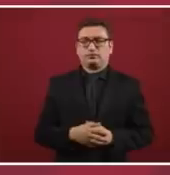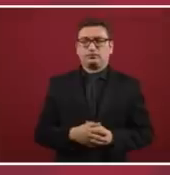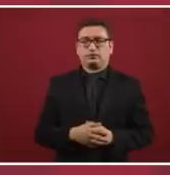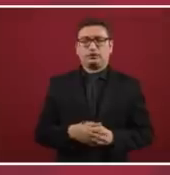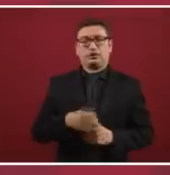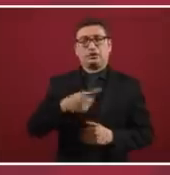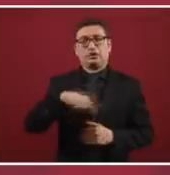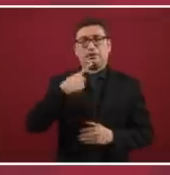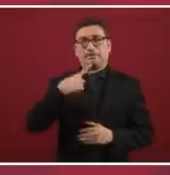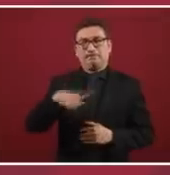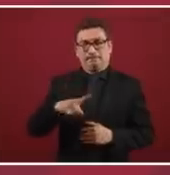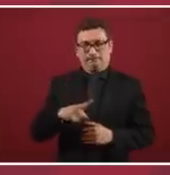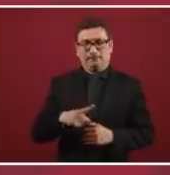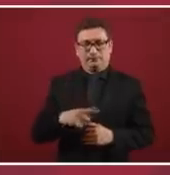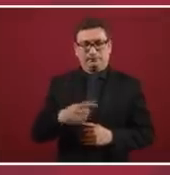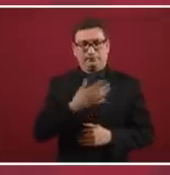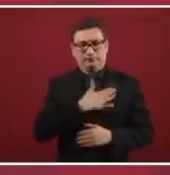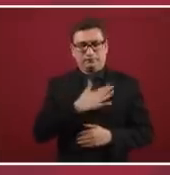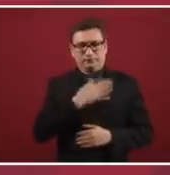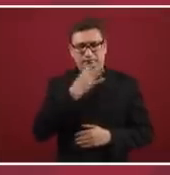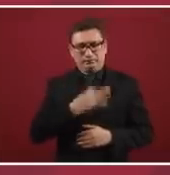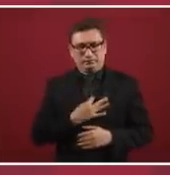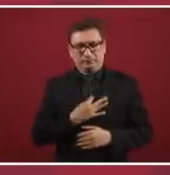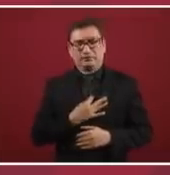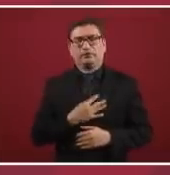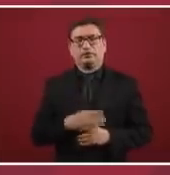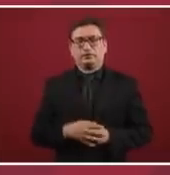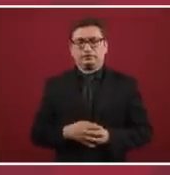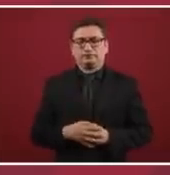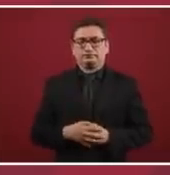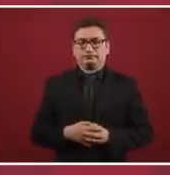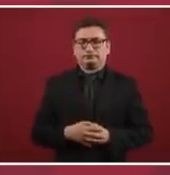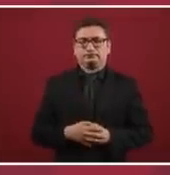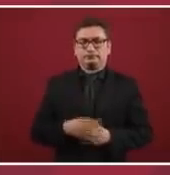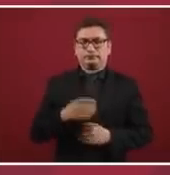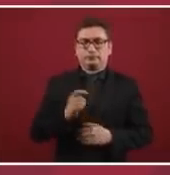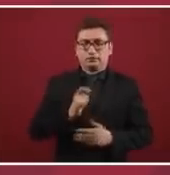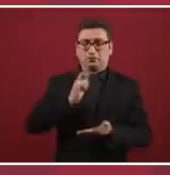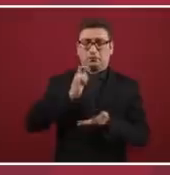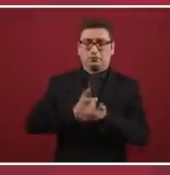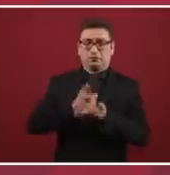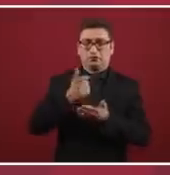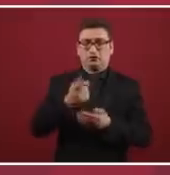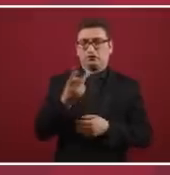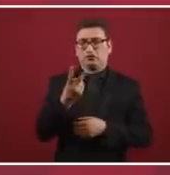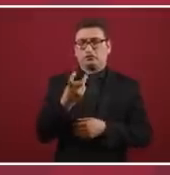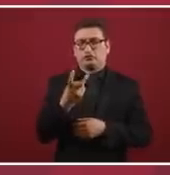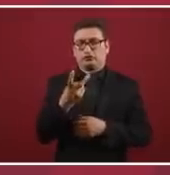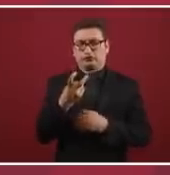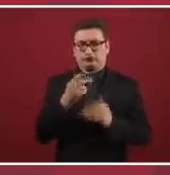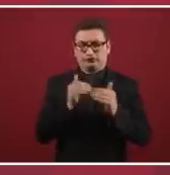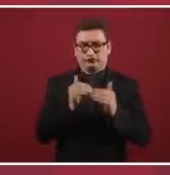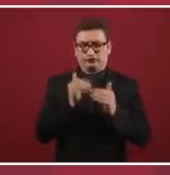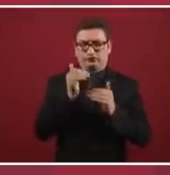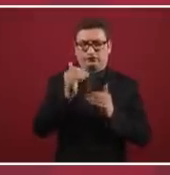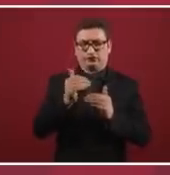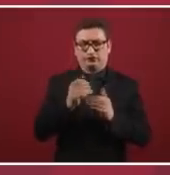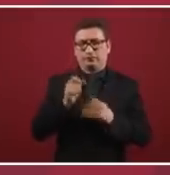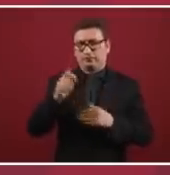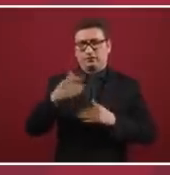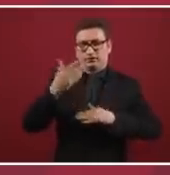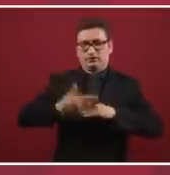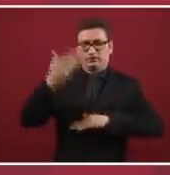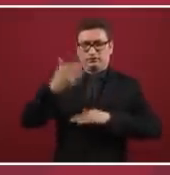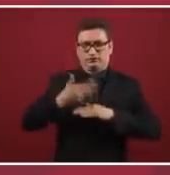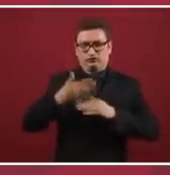Se quejaron conmigo de que había aumentado 2 pesos en la caseta donde